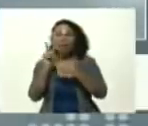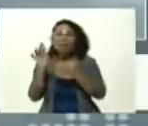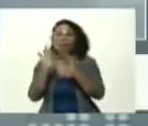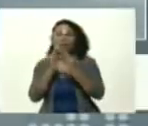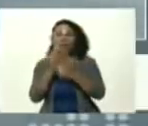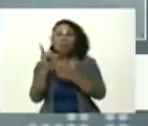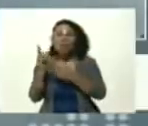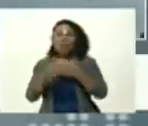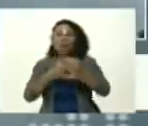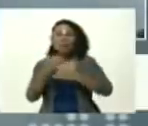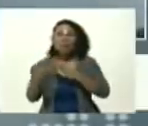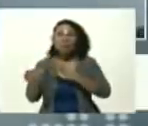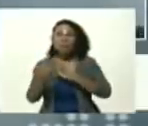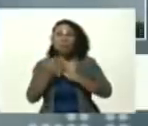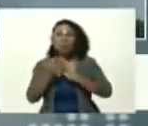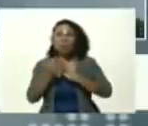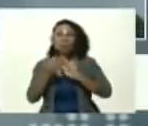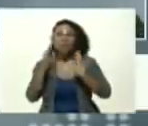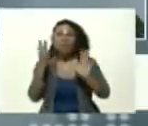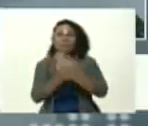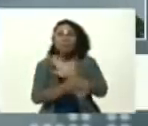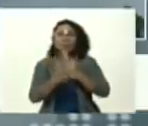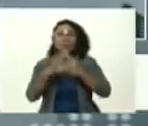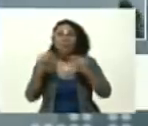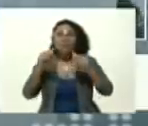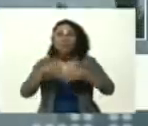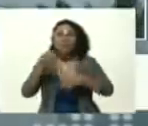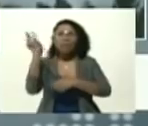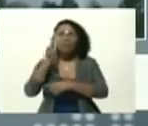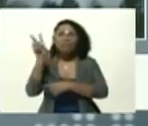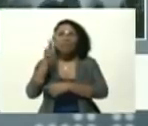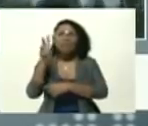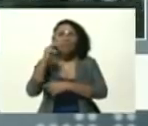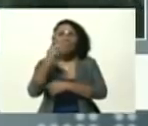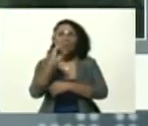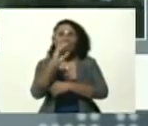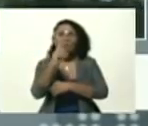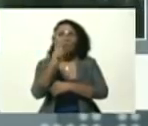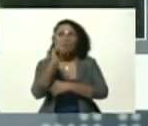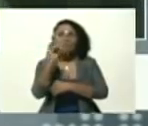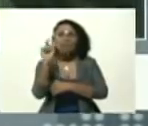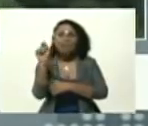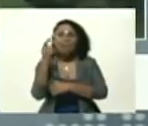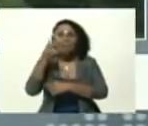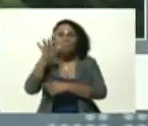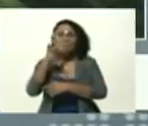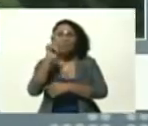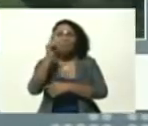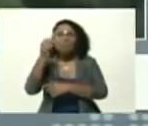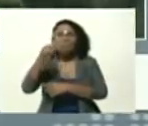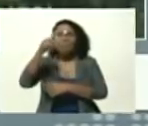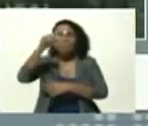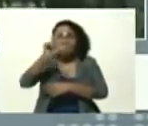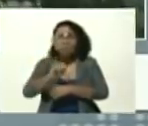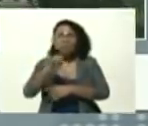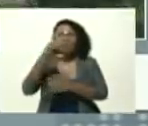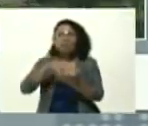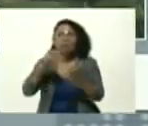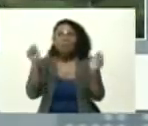familia que ha sido afectada, sobre todo aquí en el Valle del Mocotíes y las poblaciones de los pueblos del sur del estado